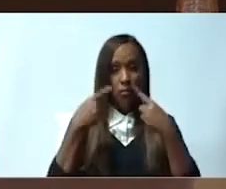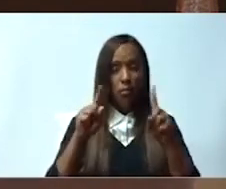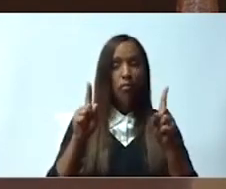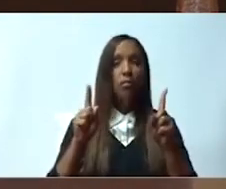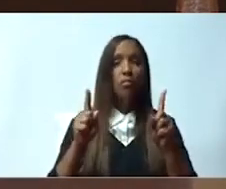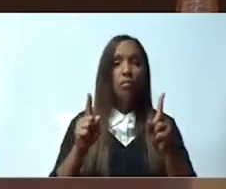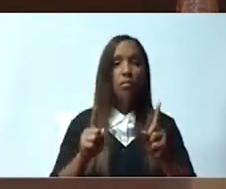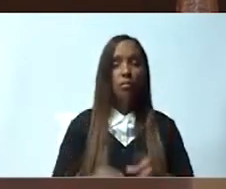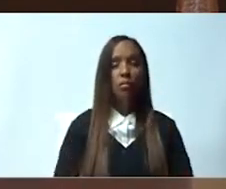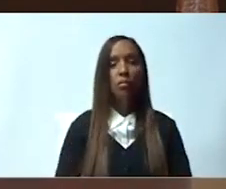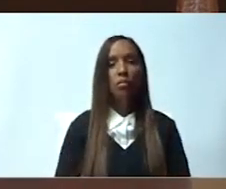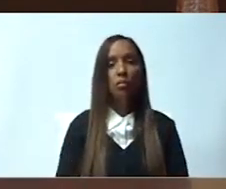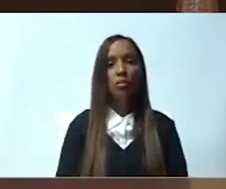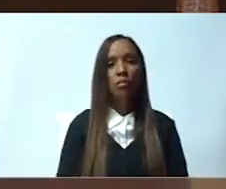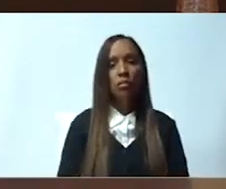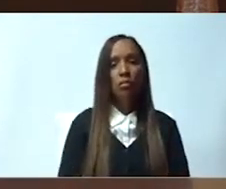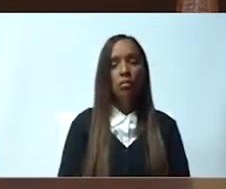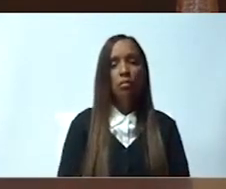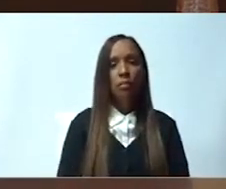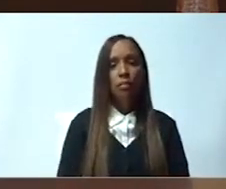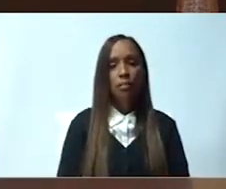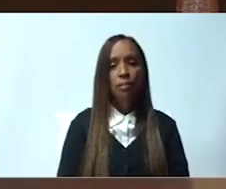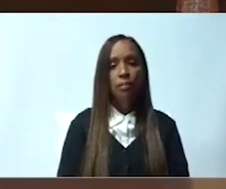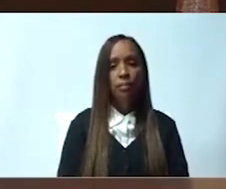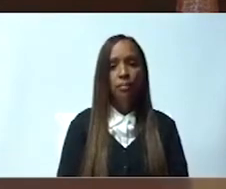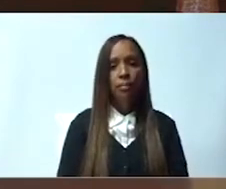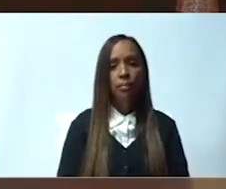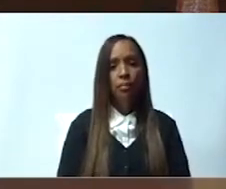Miren, ayer todo el país